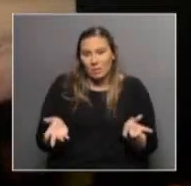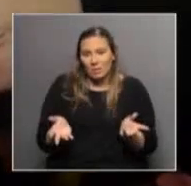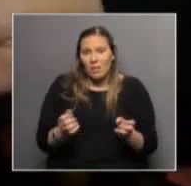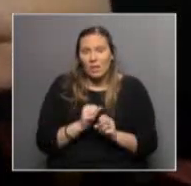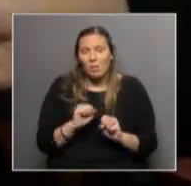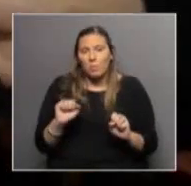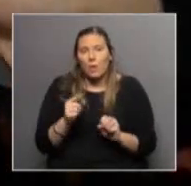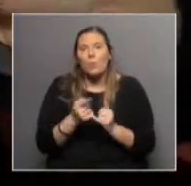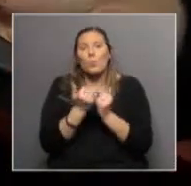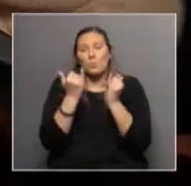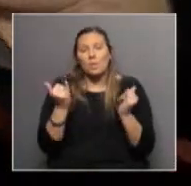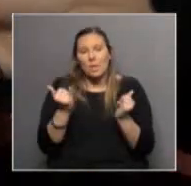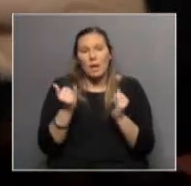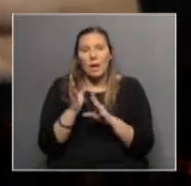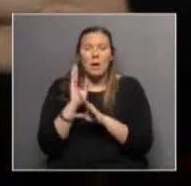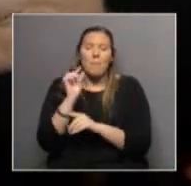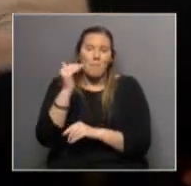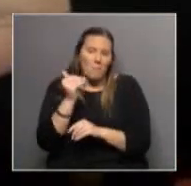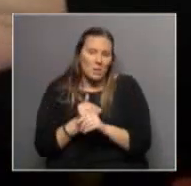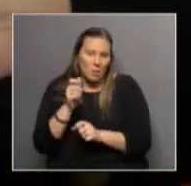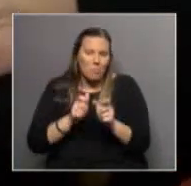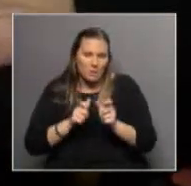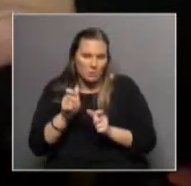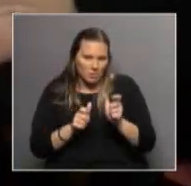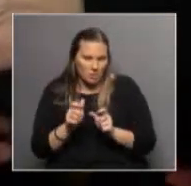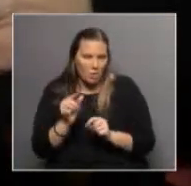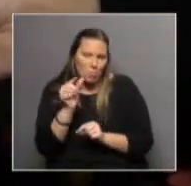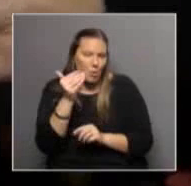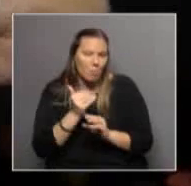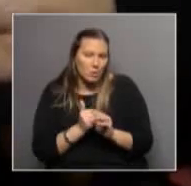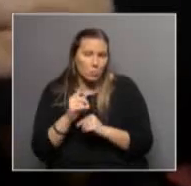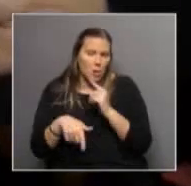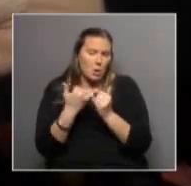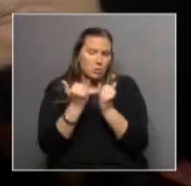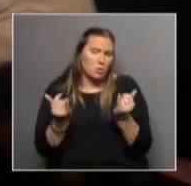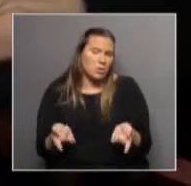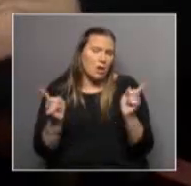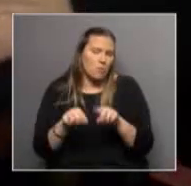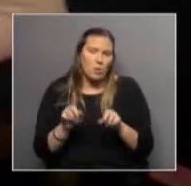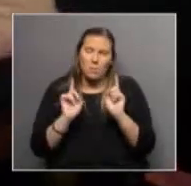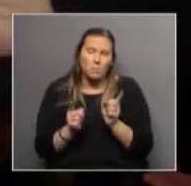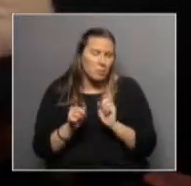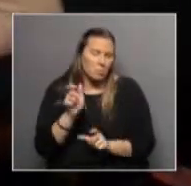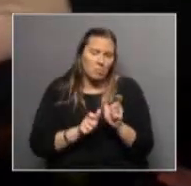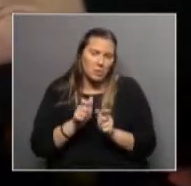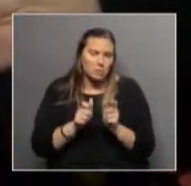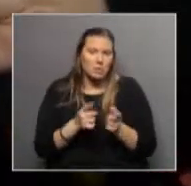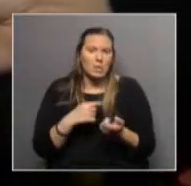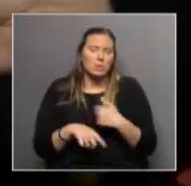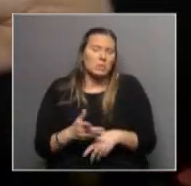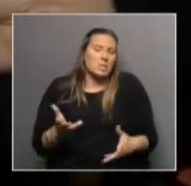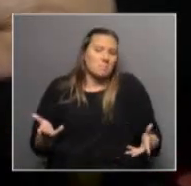te puede bajar un día, que venga un poquito menos gente, pero el otro día ya te vuelve a venir mucha gente otra vez y entonces como